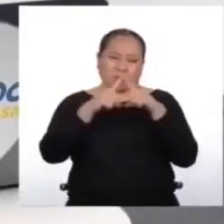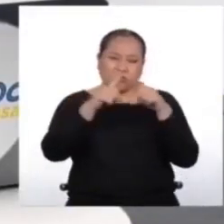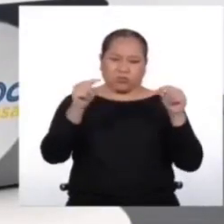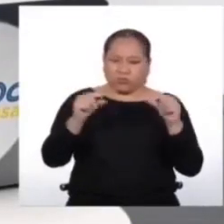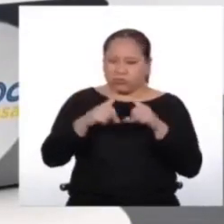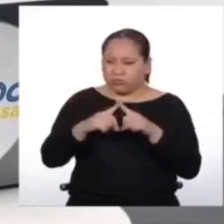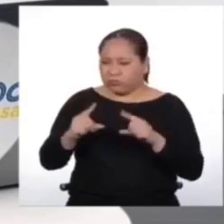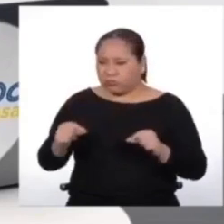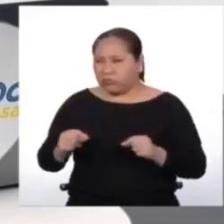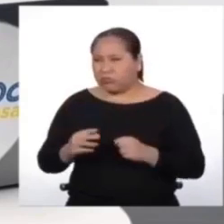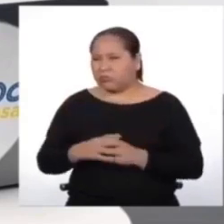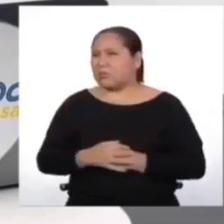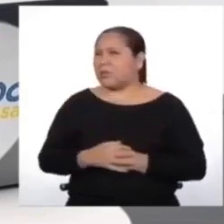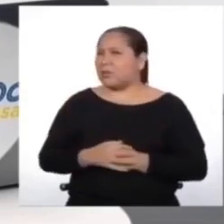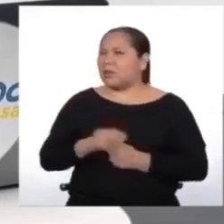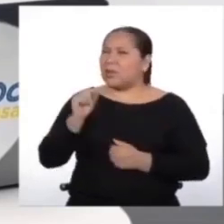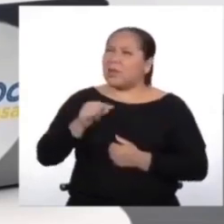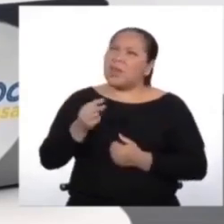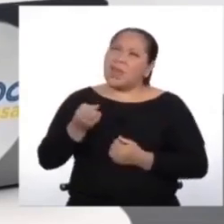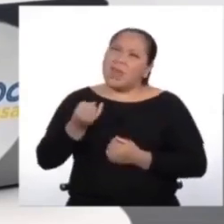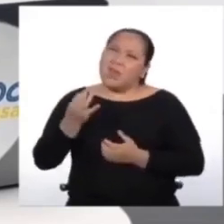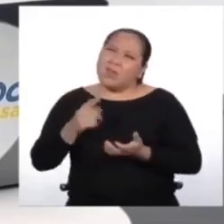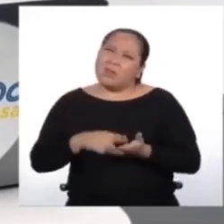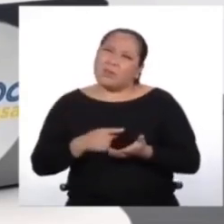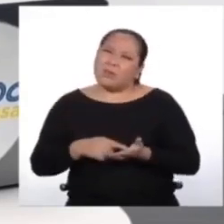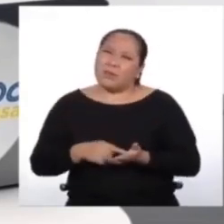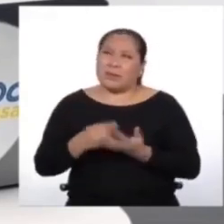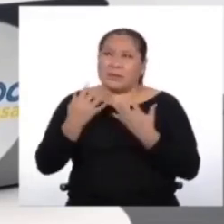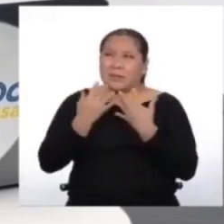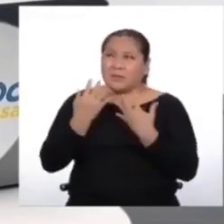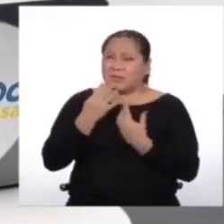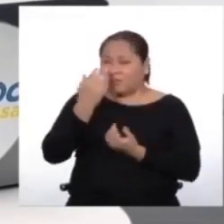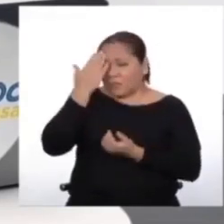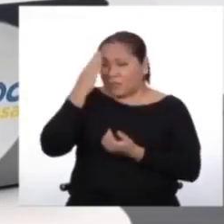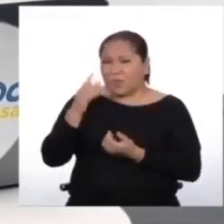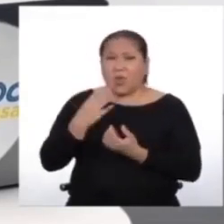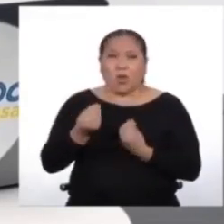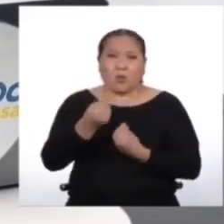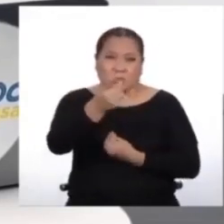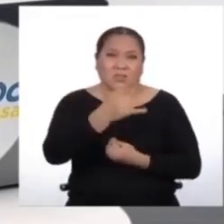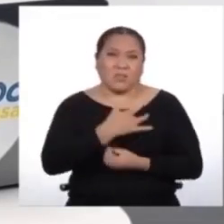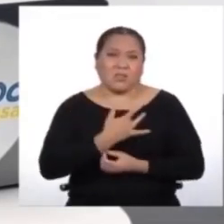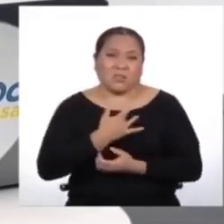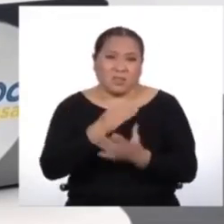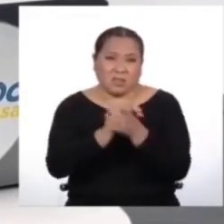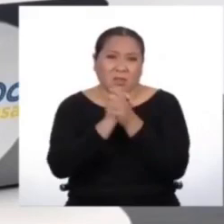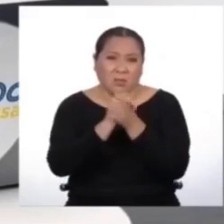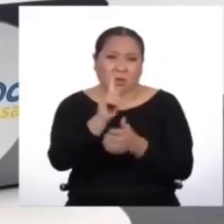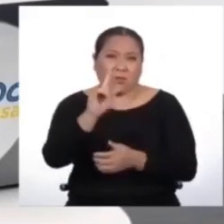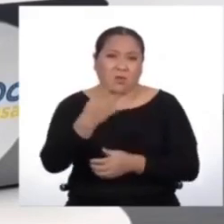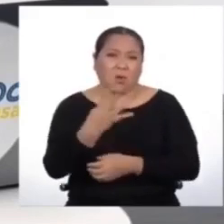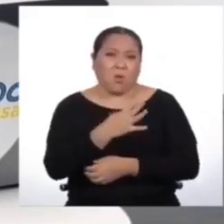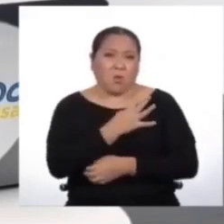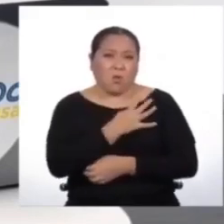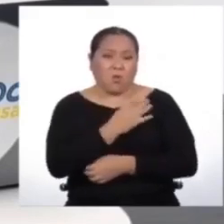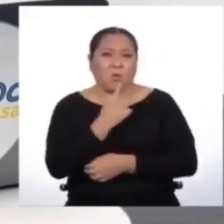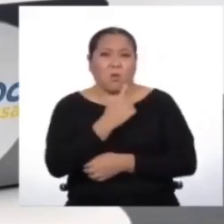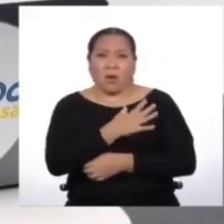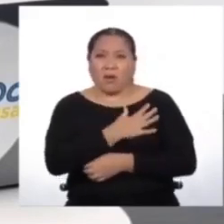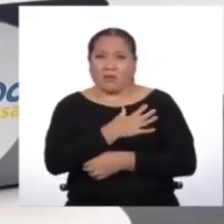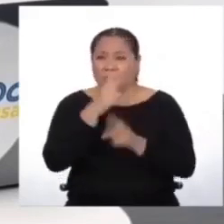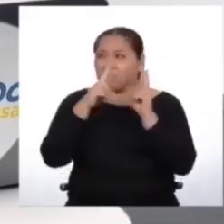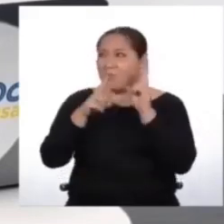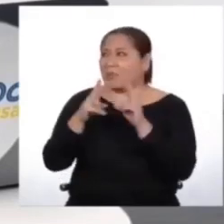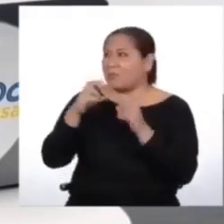en cuenta, entonces como que a veces da miedito, ¿no? No sé cómo se sentirán mis amigos y amigas de cuarto luego de haber visto todo este